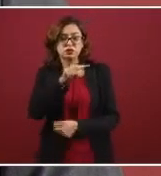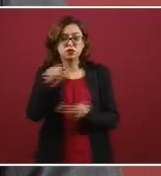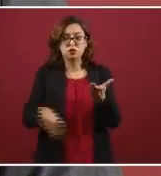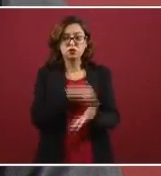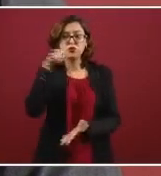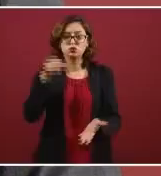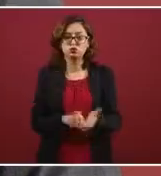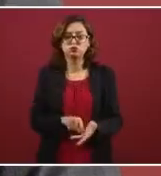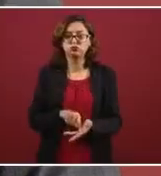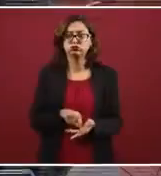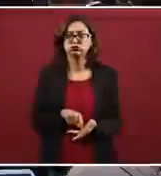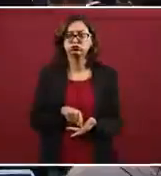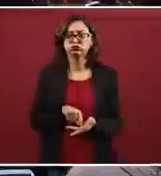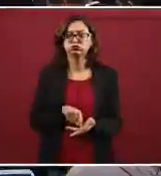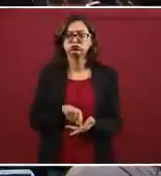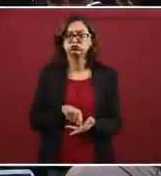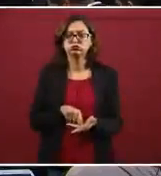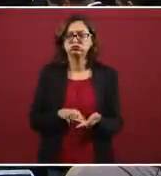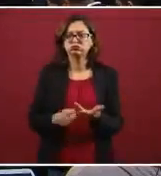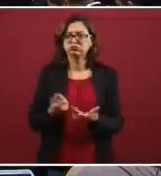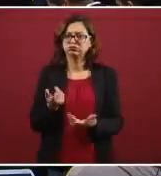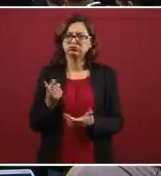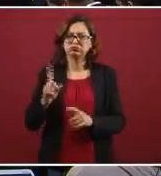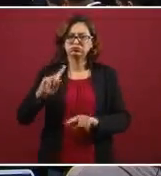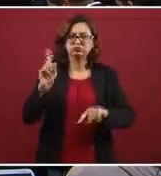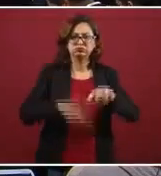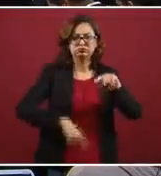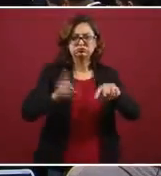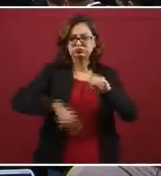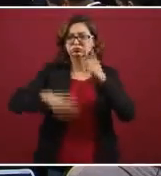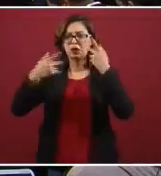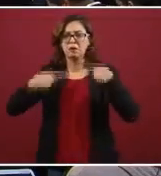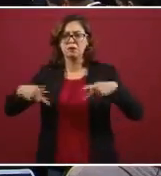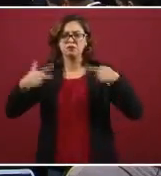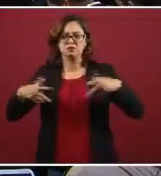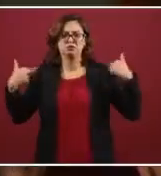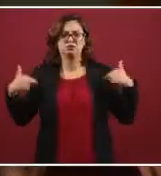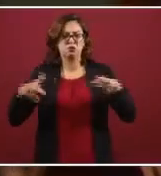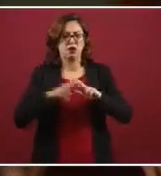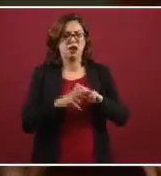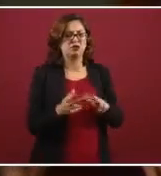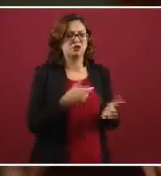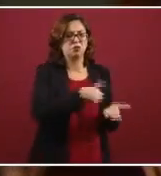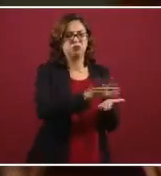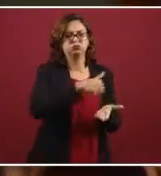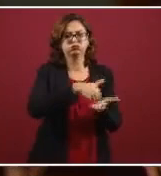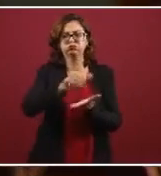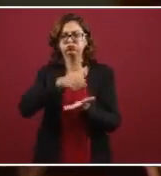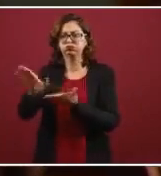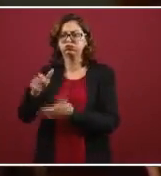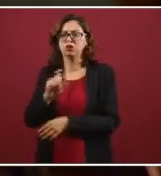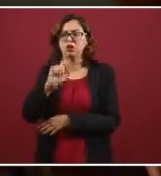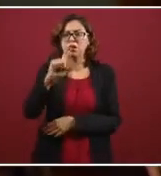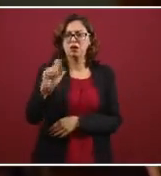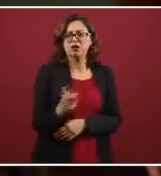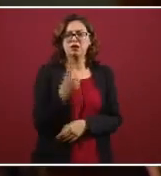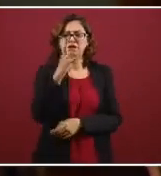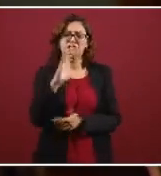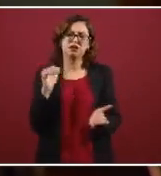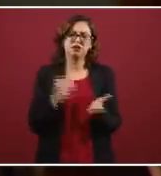llevara a cabo un recorte masivo de su personal docente? Esto estaría afectando a un aproximado de